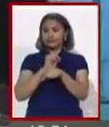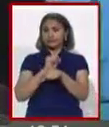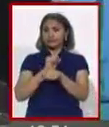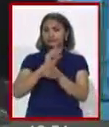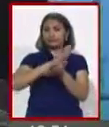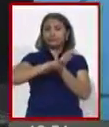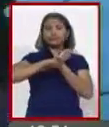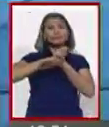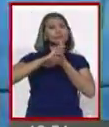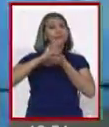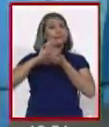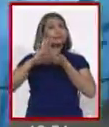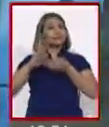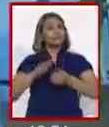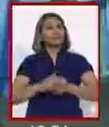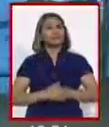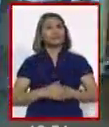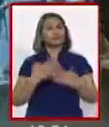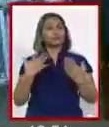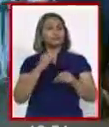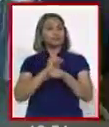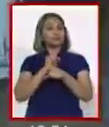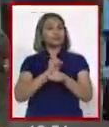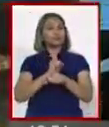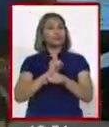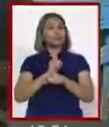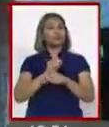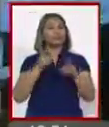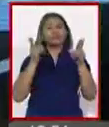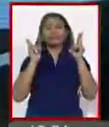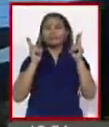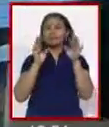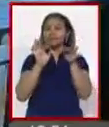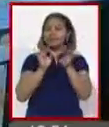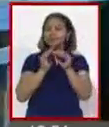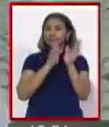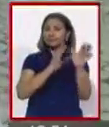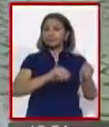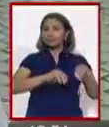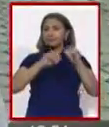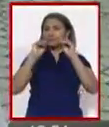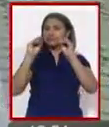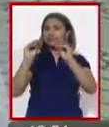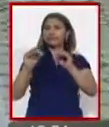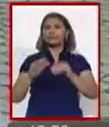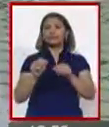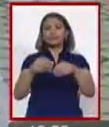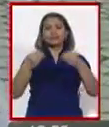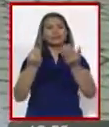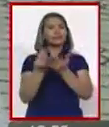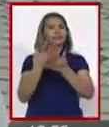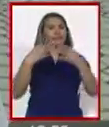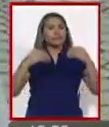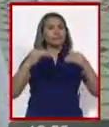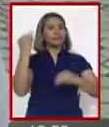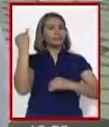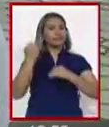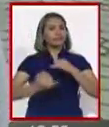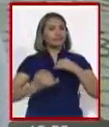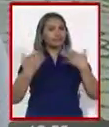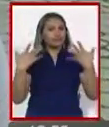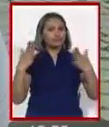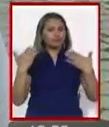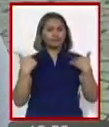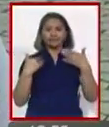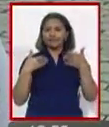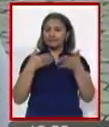haciendo la limpieza, estamos trabajando 200 por hora para acondicionar y, bueno, trasladarnos en este mercado. Creo que el día final ya llegó, así